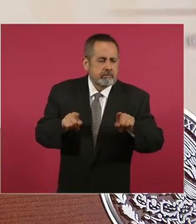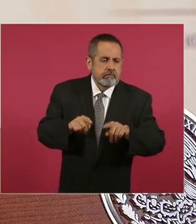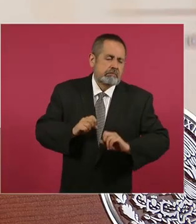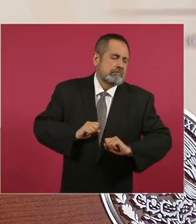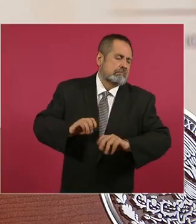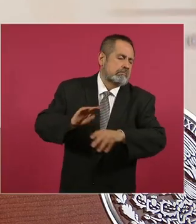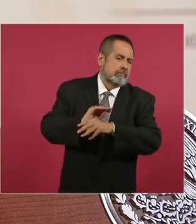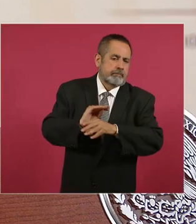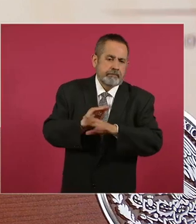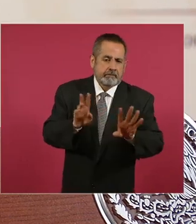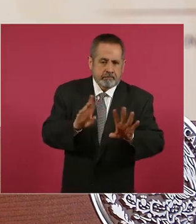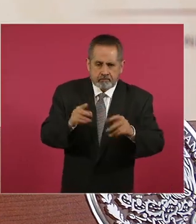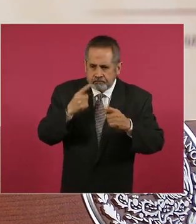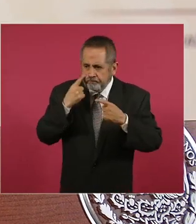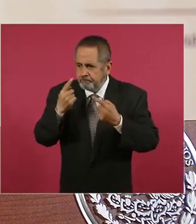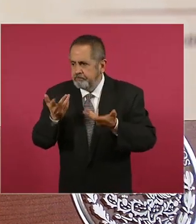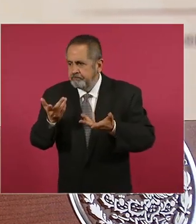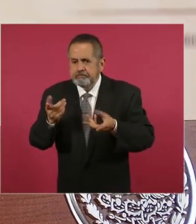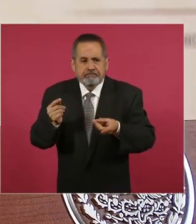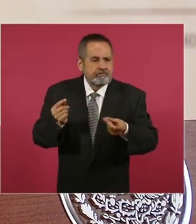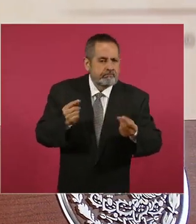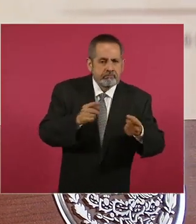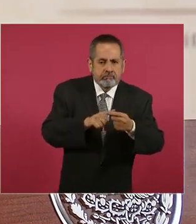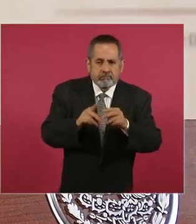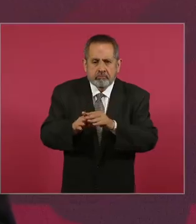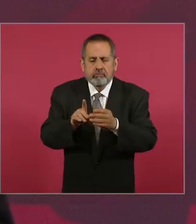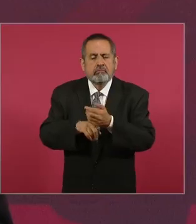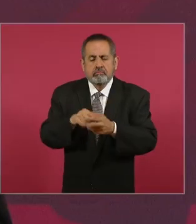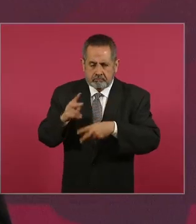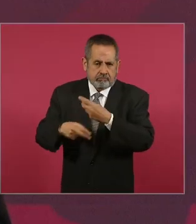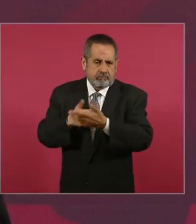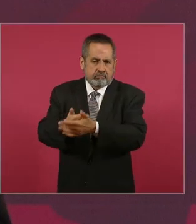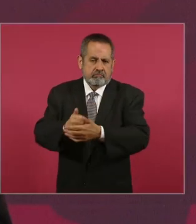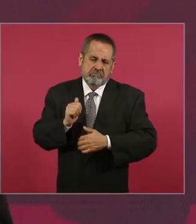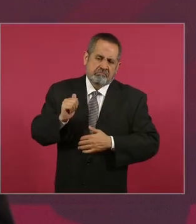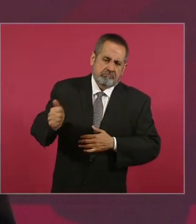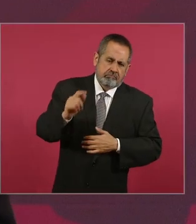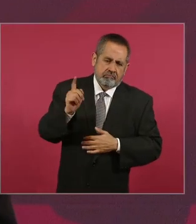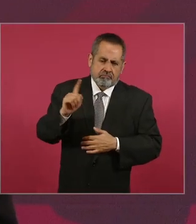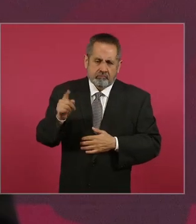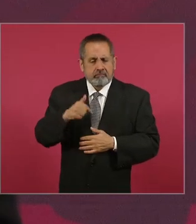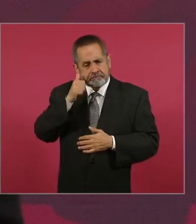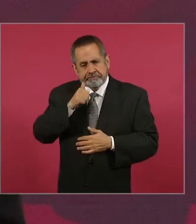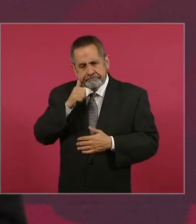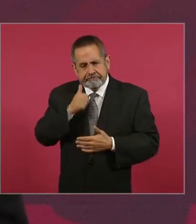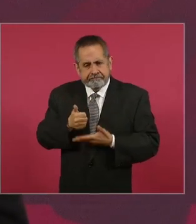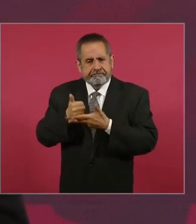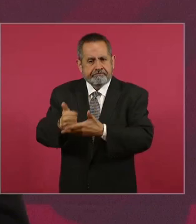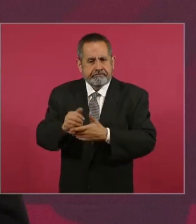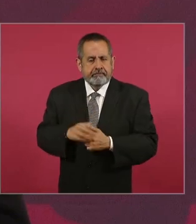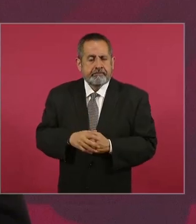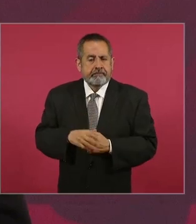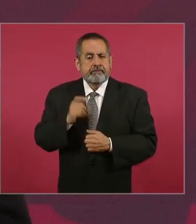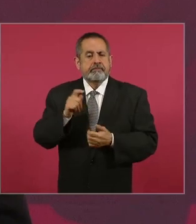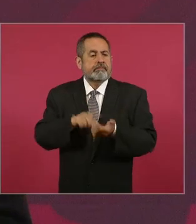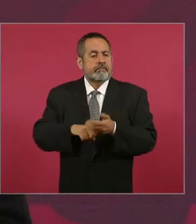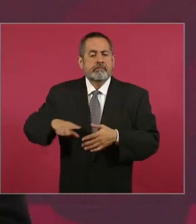dejamos a la gente sola. Nosotros entendemos que